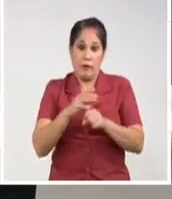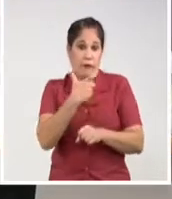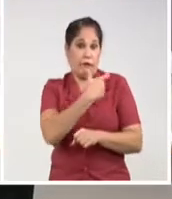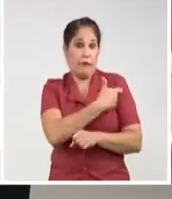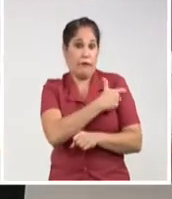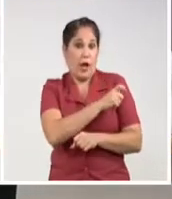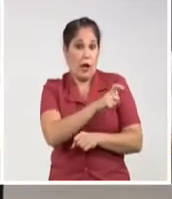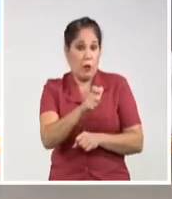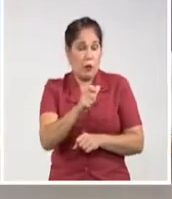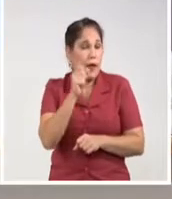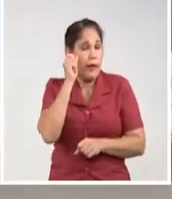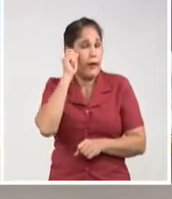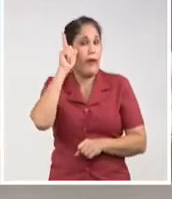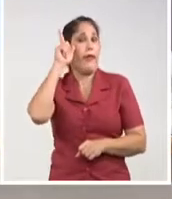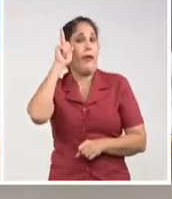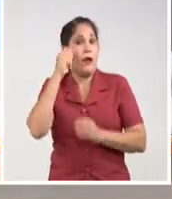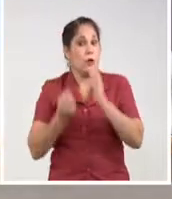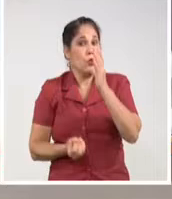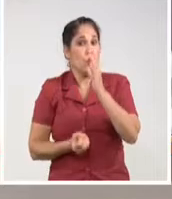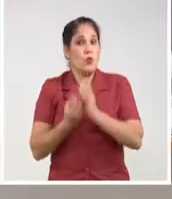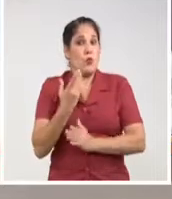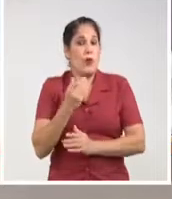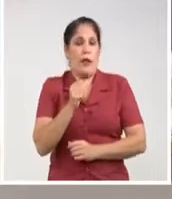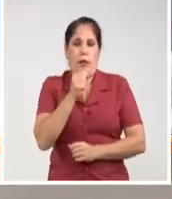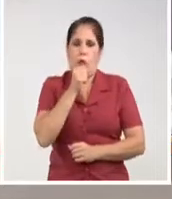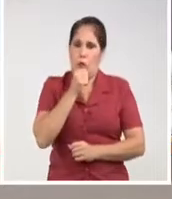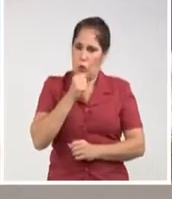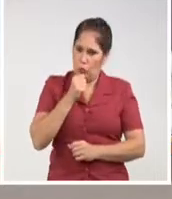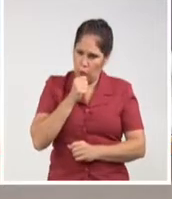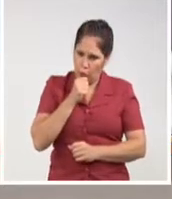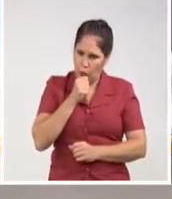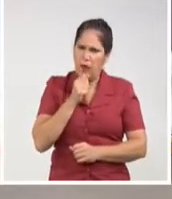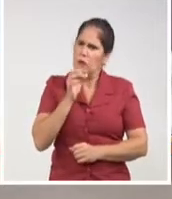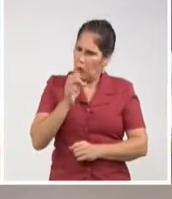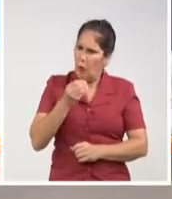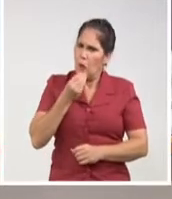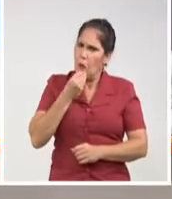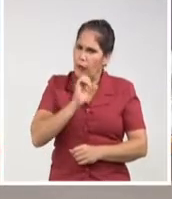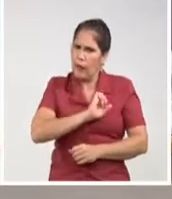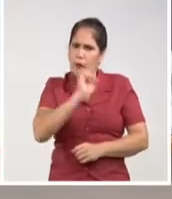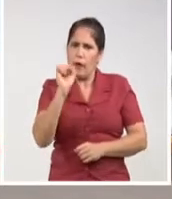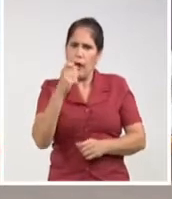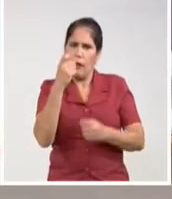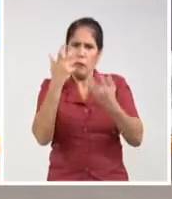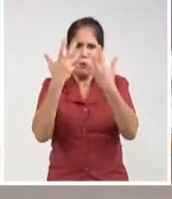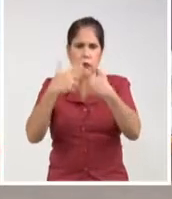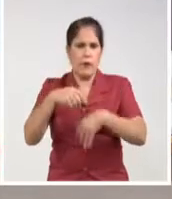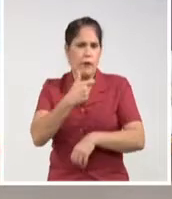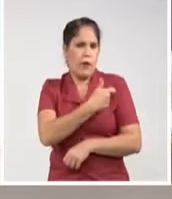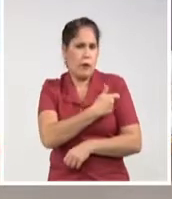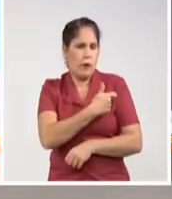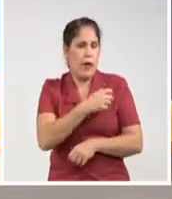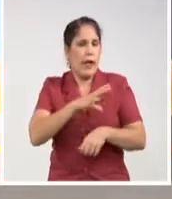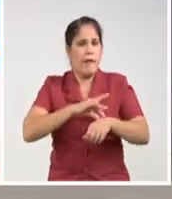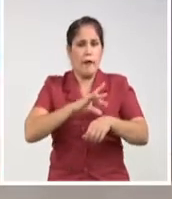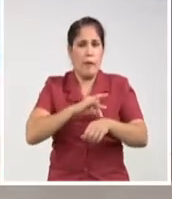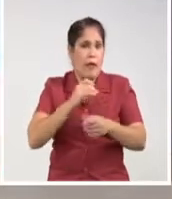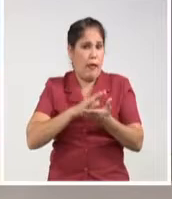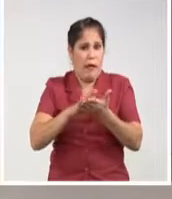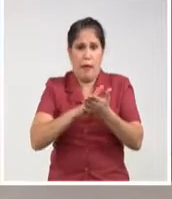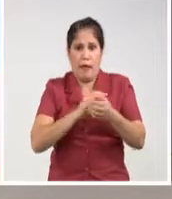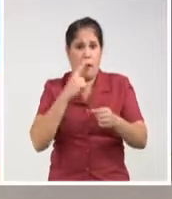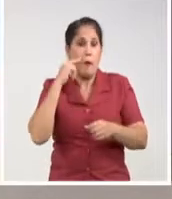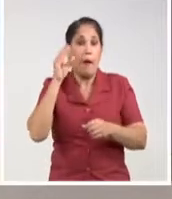apenas una idea, surgieron las primeras dudas, que si seríamos capaces de lograrlo, que la COVID-19 era una enfermedad desconocida, que